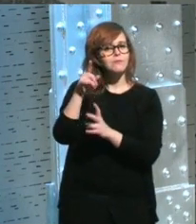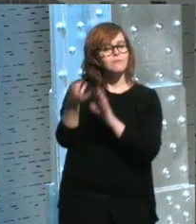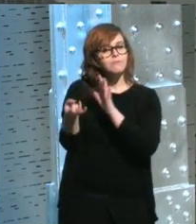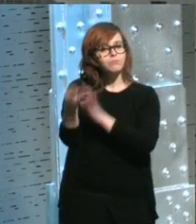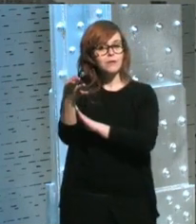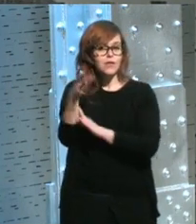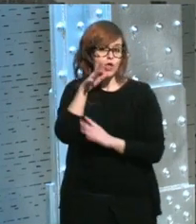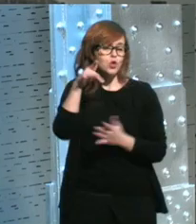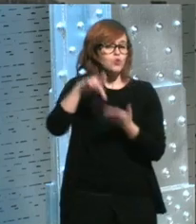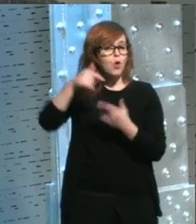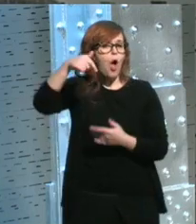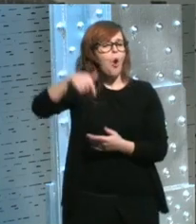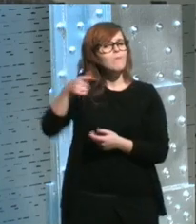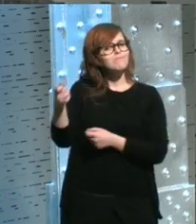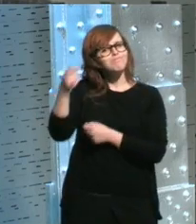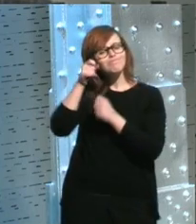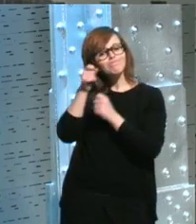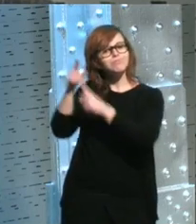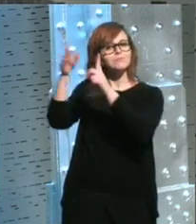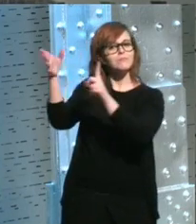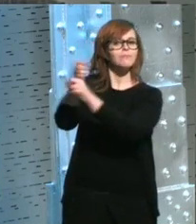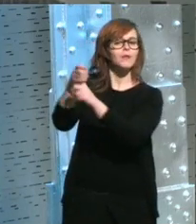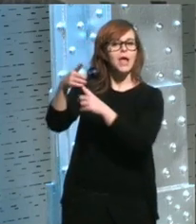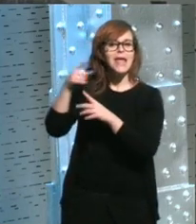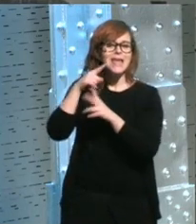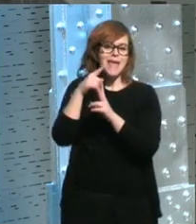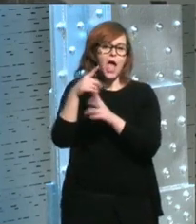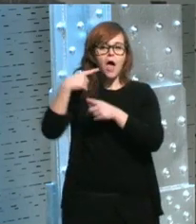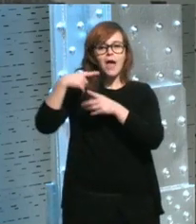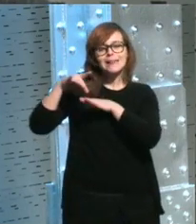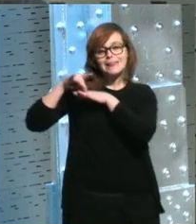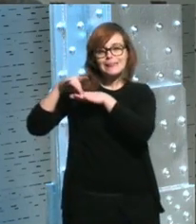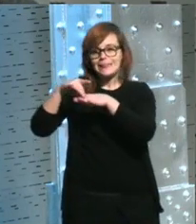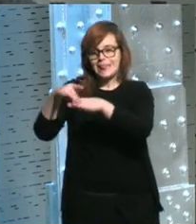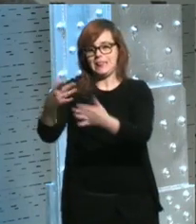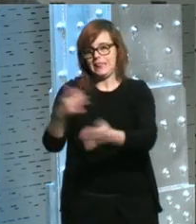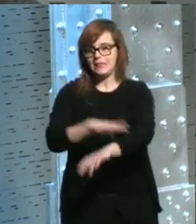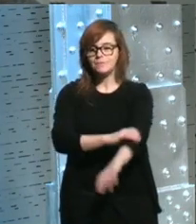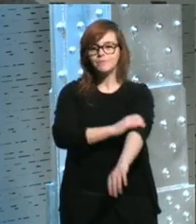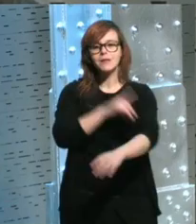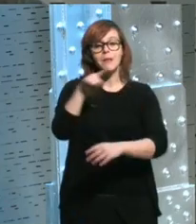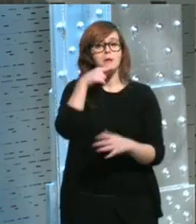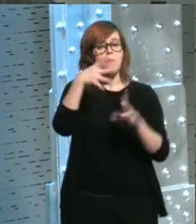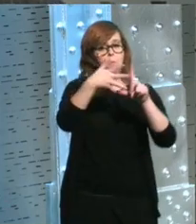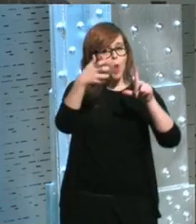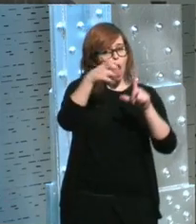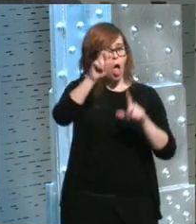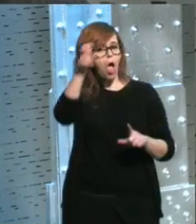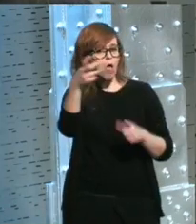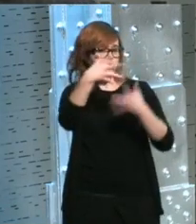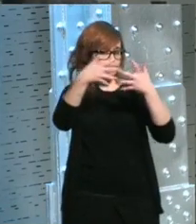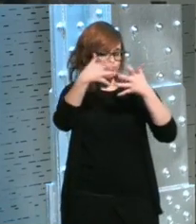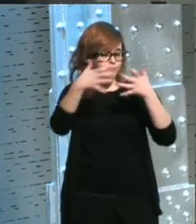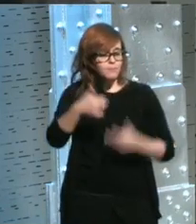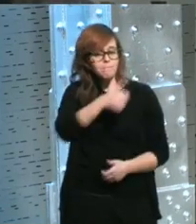que hoy vais a ver algunas, en este libro que se ha anunciado vais a tener otras, en su blog también, y seguramente